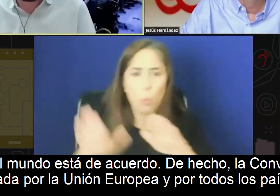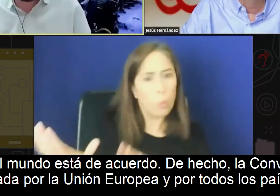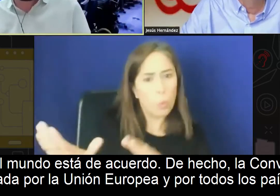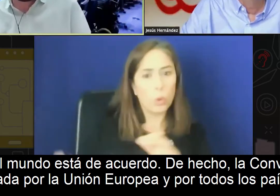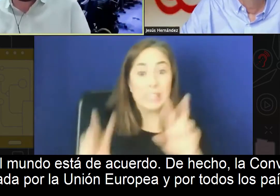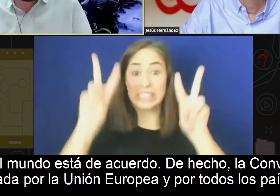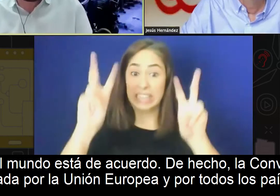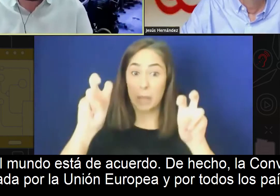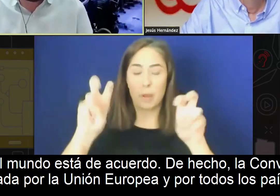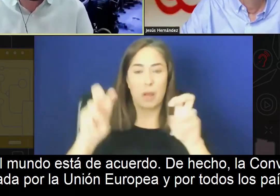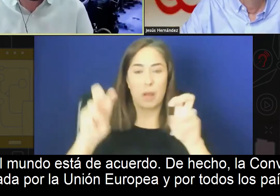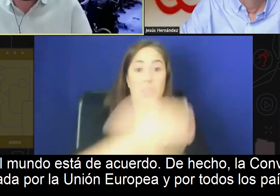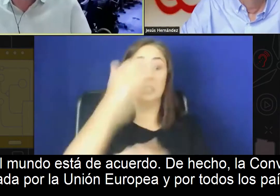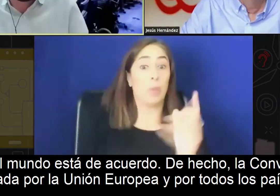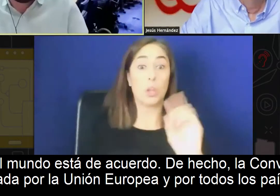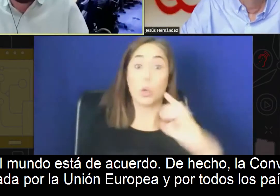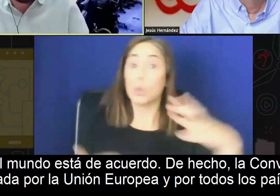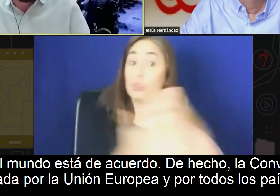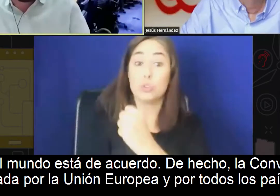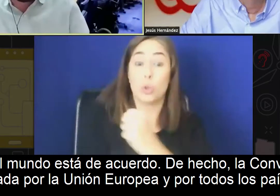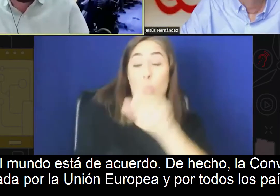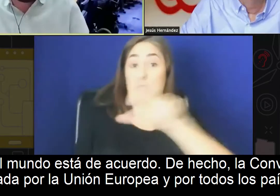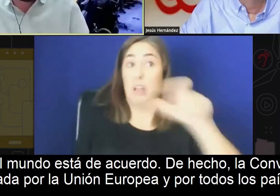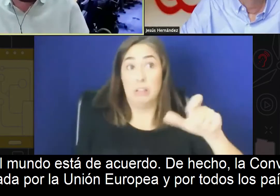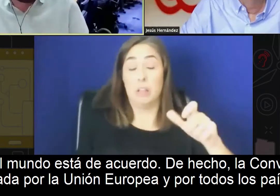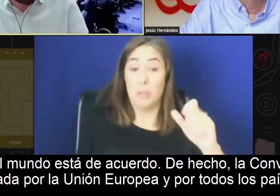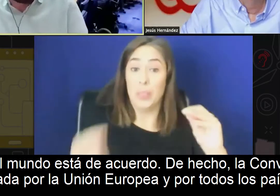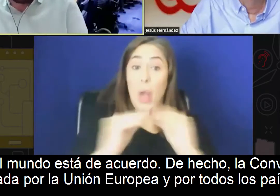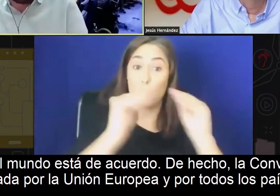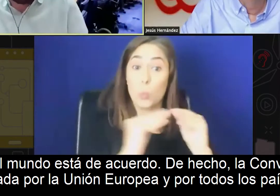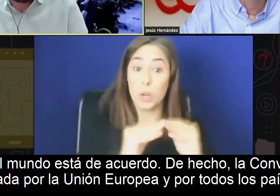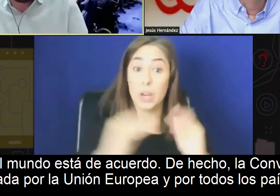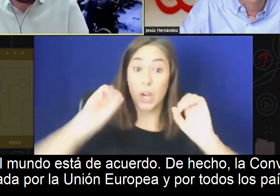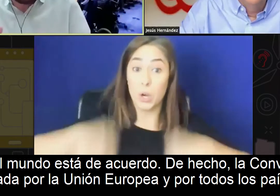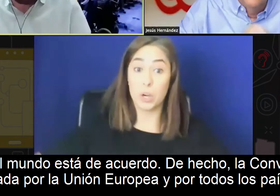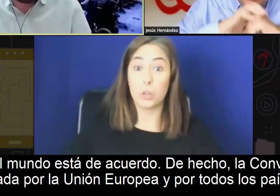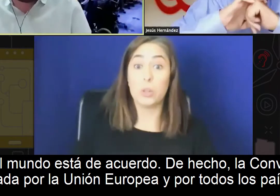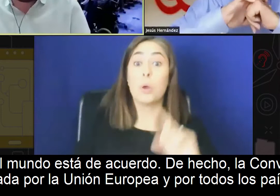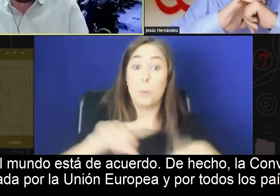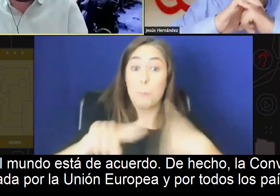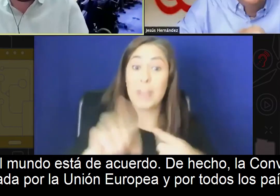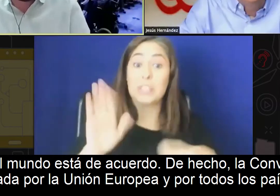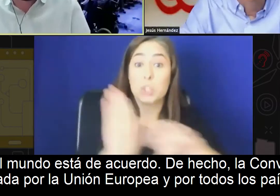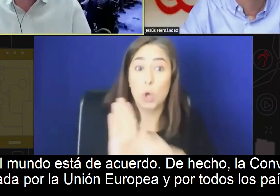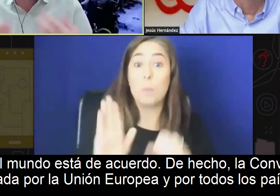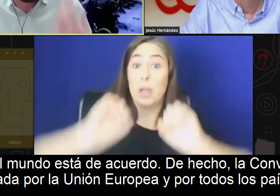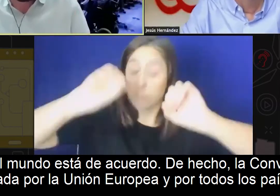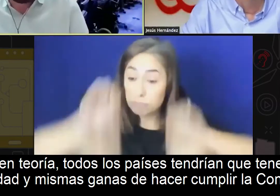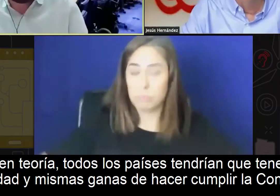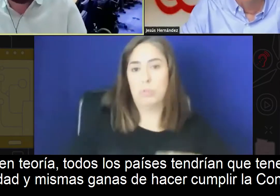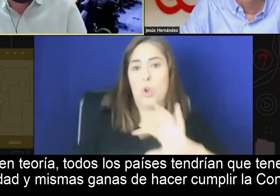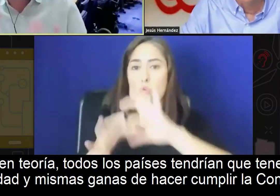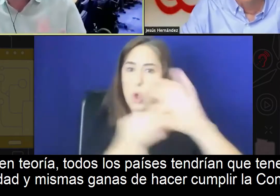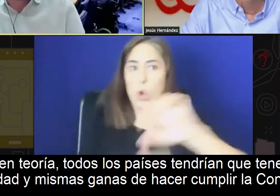está de acuerdo. De hecho, la convención ha sido ratificada por la Unión Europea y ya por todos los países miembros. Entonces, en